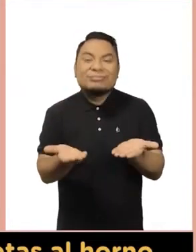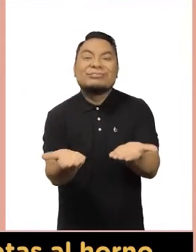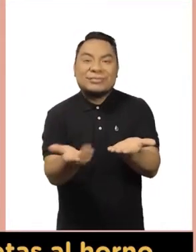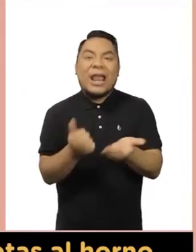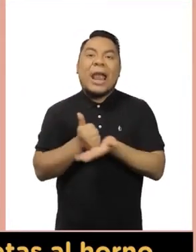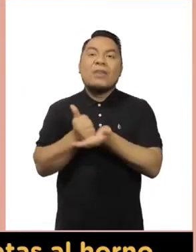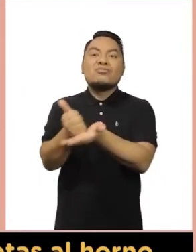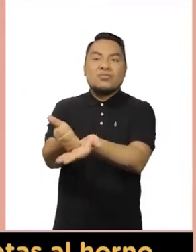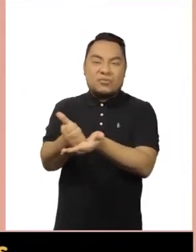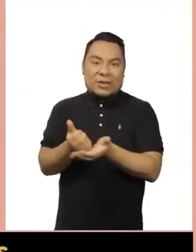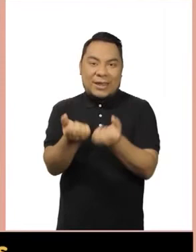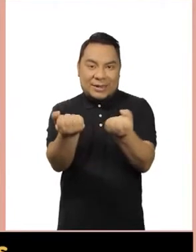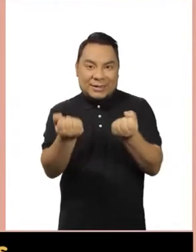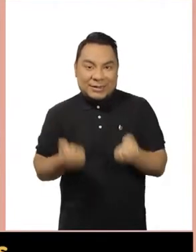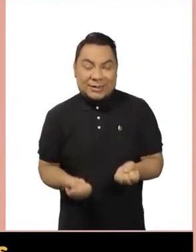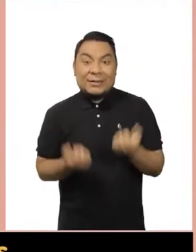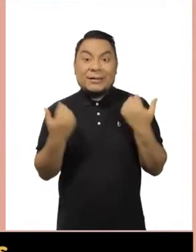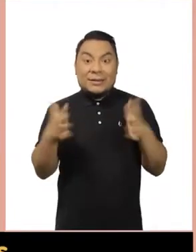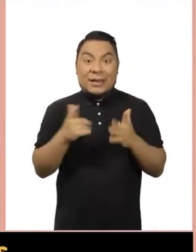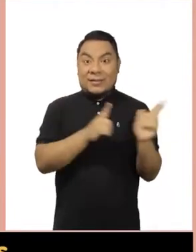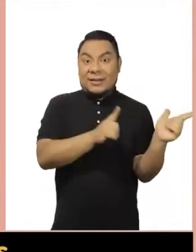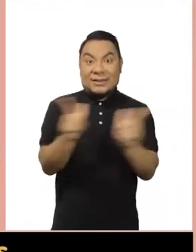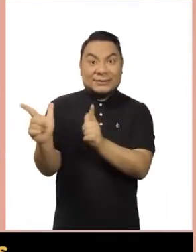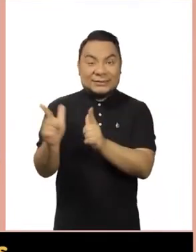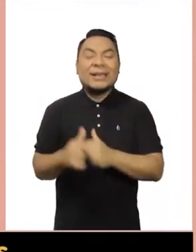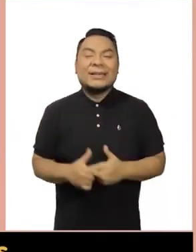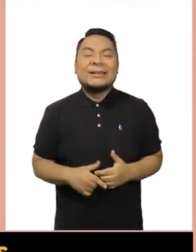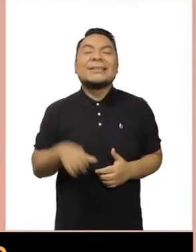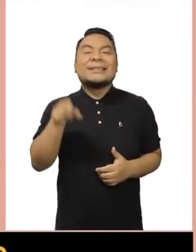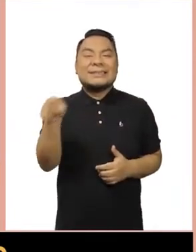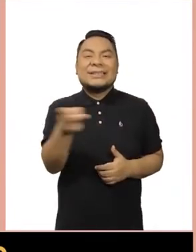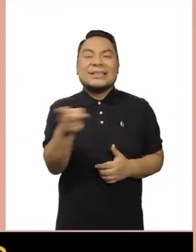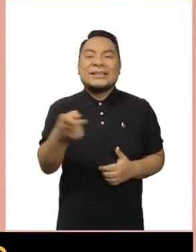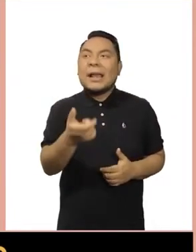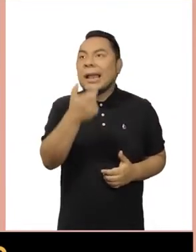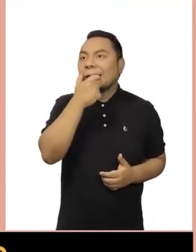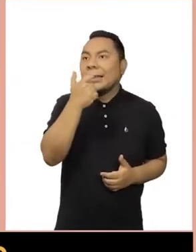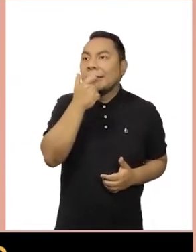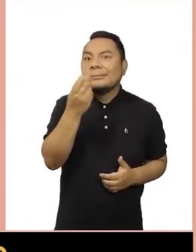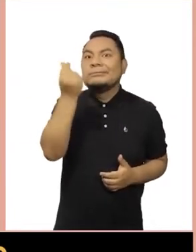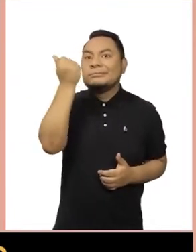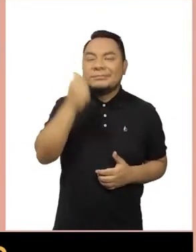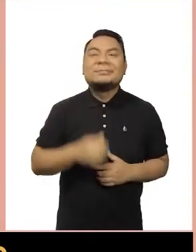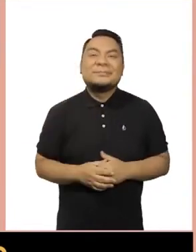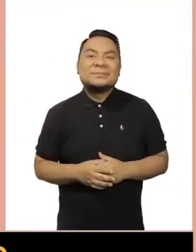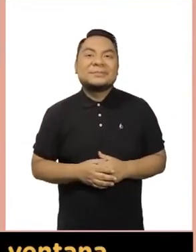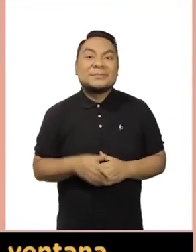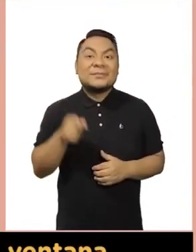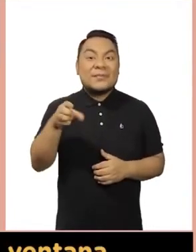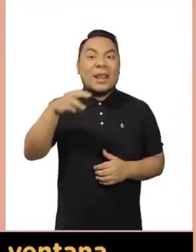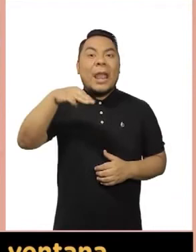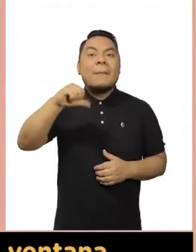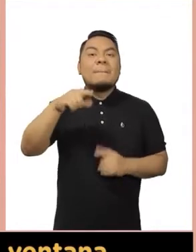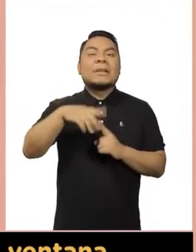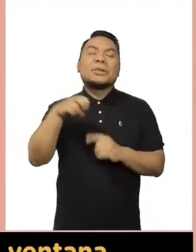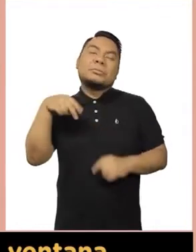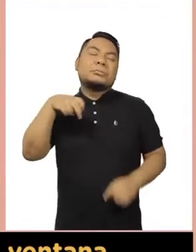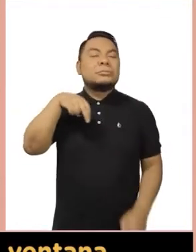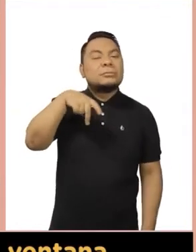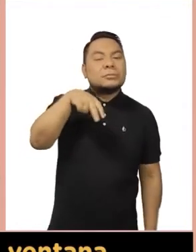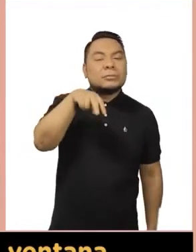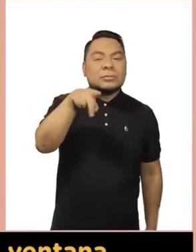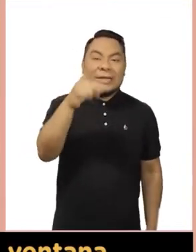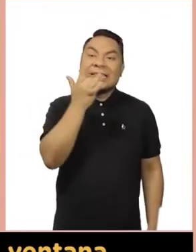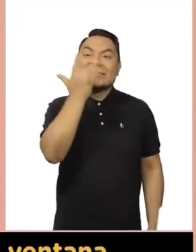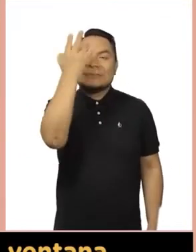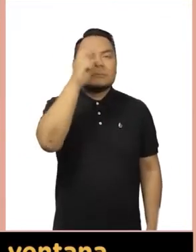horno. Cuando las galletas estaban listas, ambas las probaron de inmediato. Mateo, que pasaba